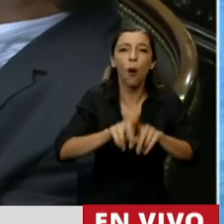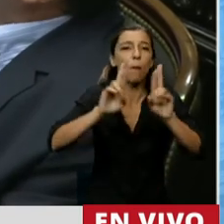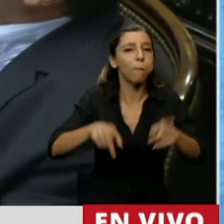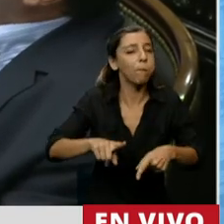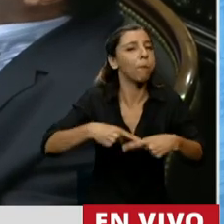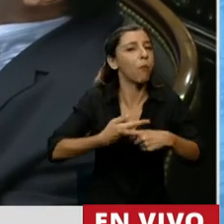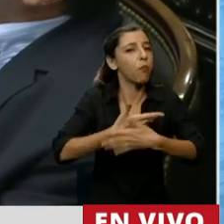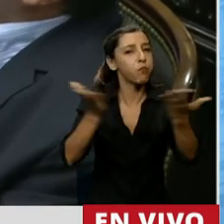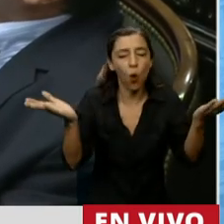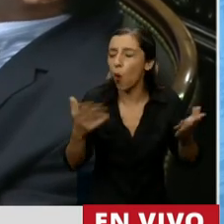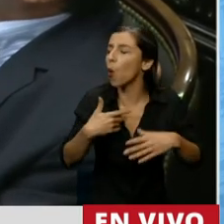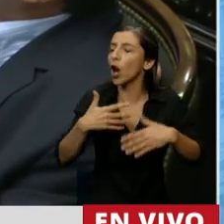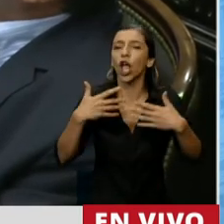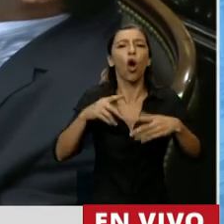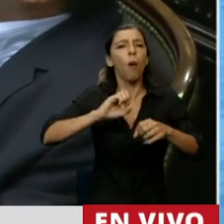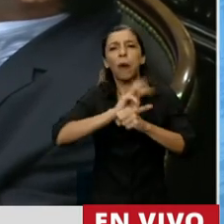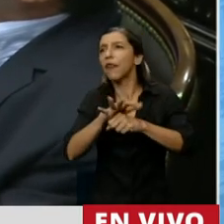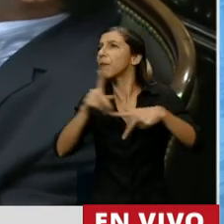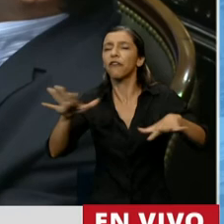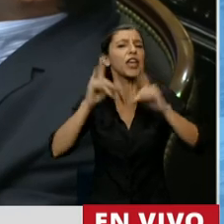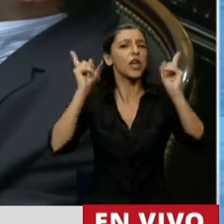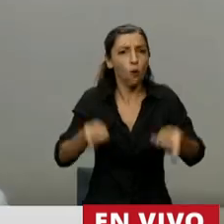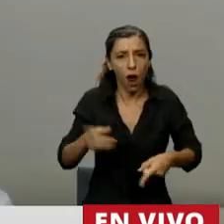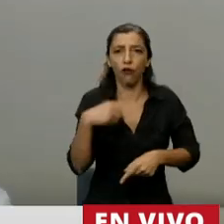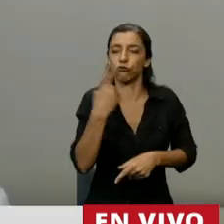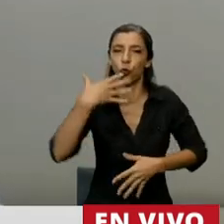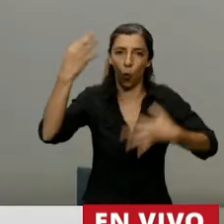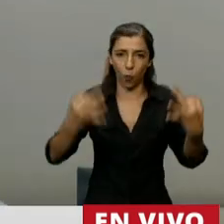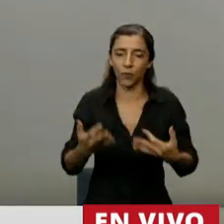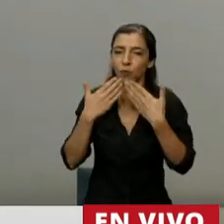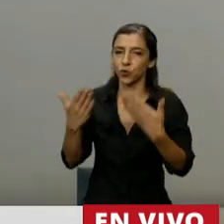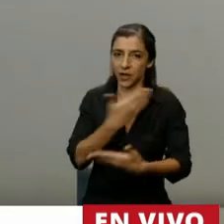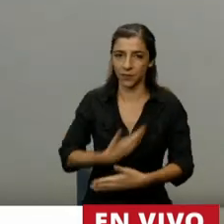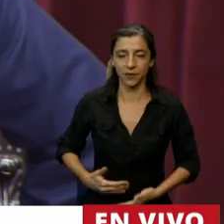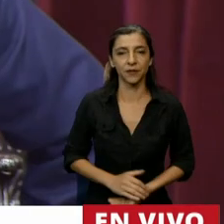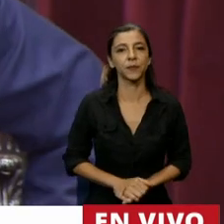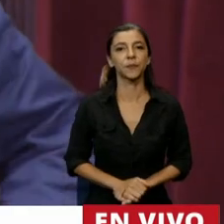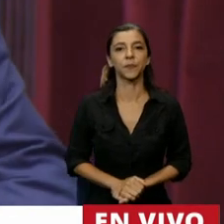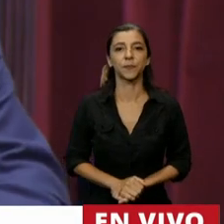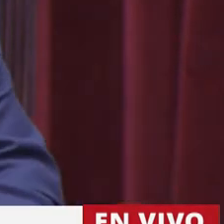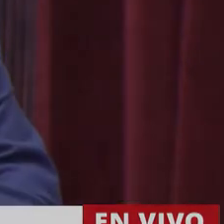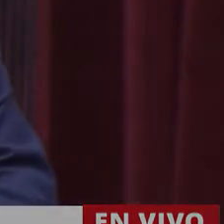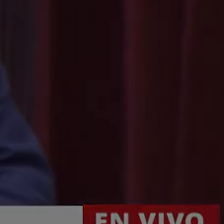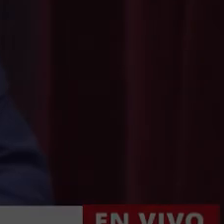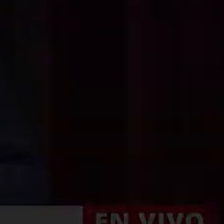cumpliendo pese a la pandemia y pese a todas las dificultades. Muchas gracias, señor presidente. Gracias, señor diputado Heller.